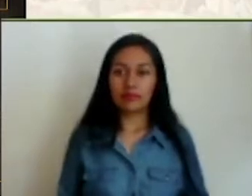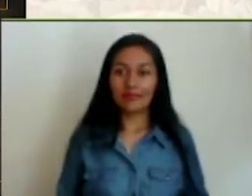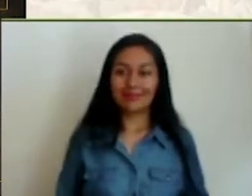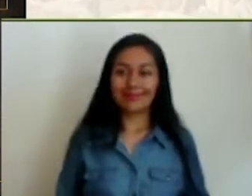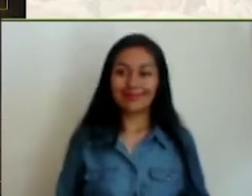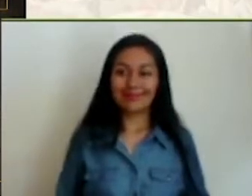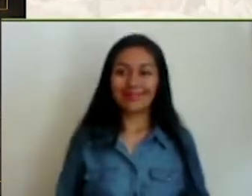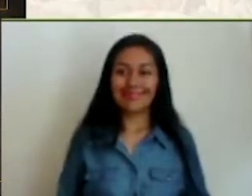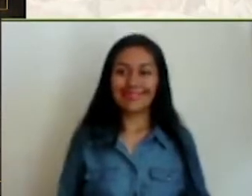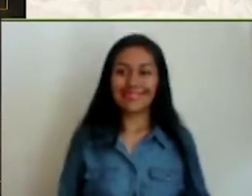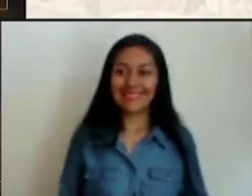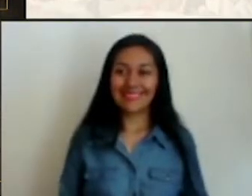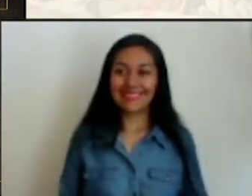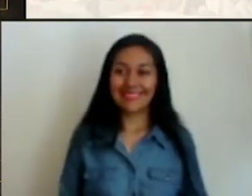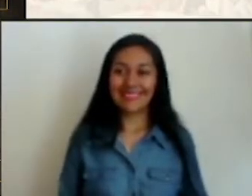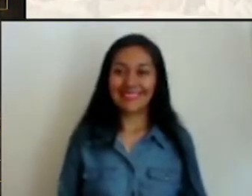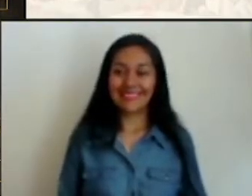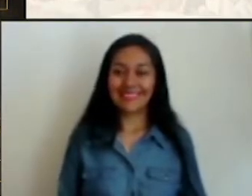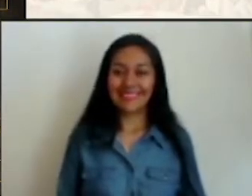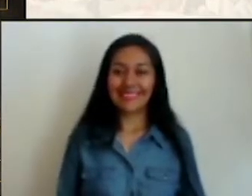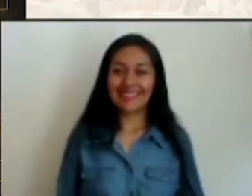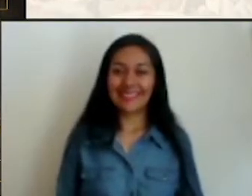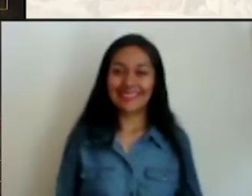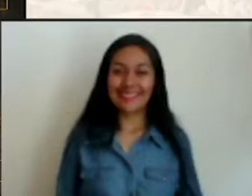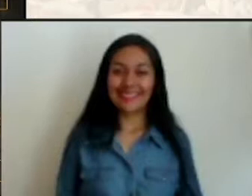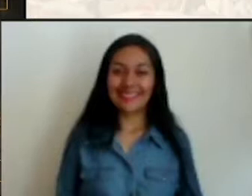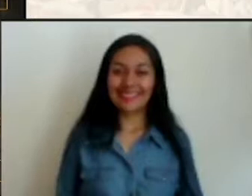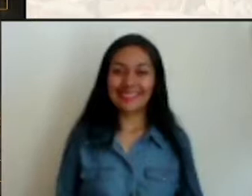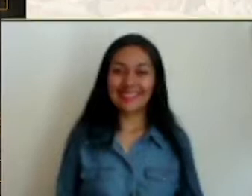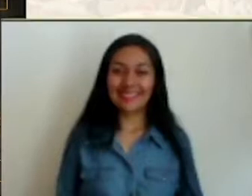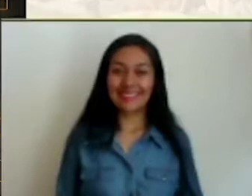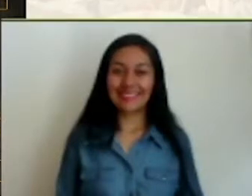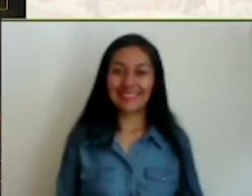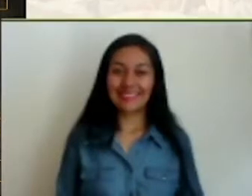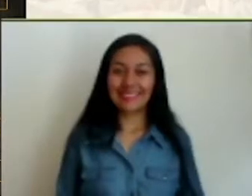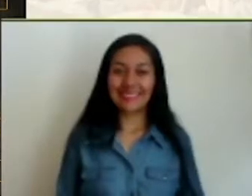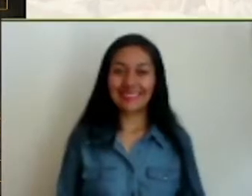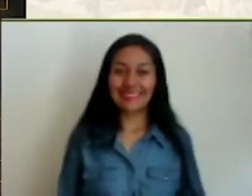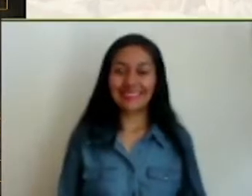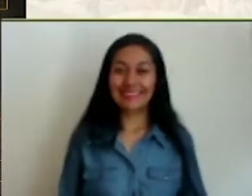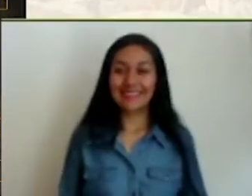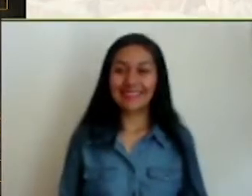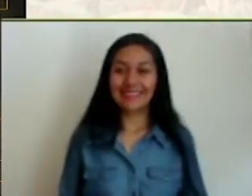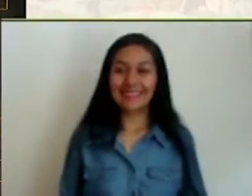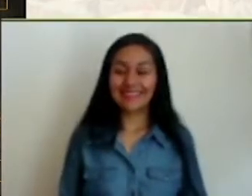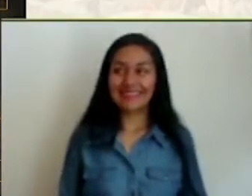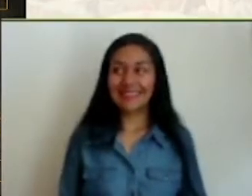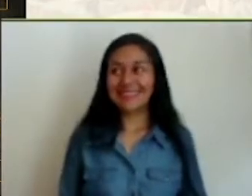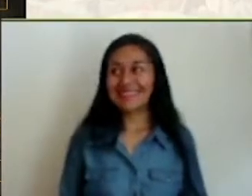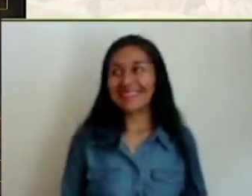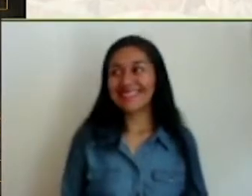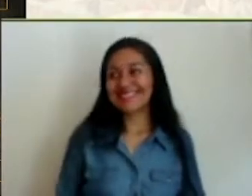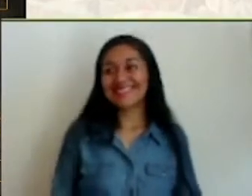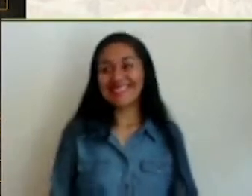completamente circondata da barche armate per impedire ogni fuga. Anche qui qualche